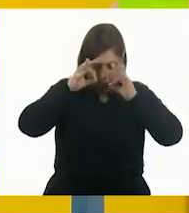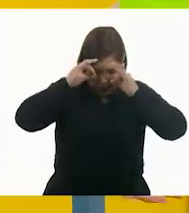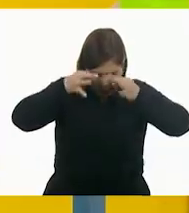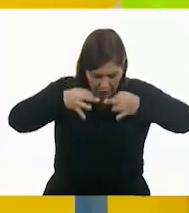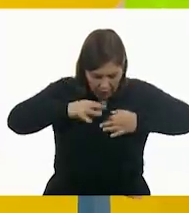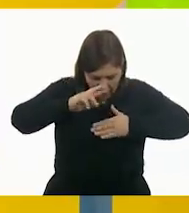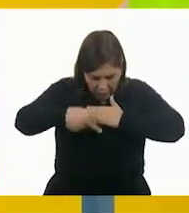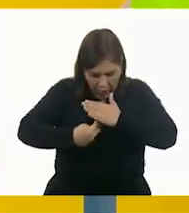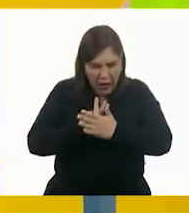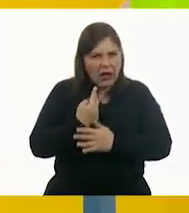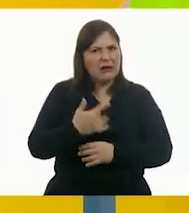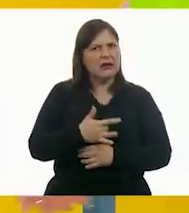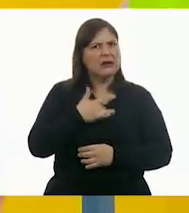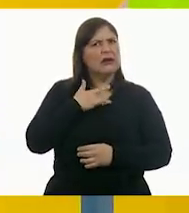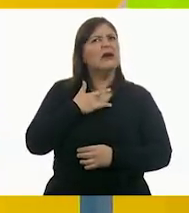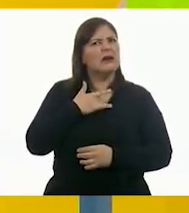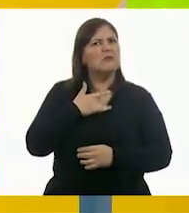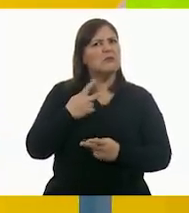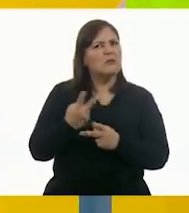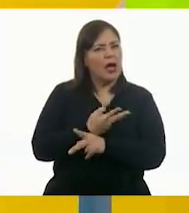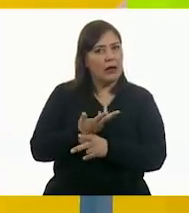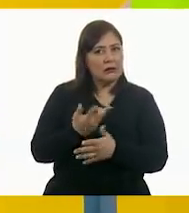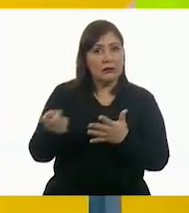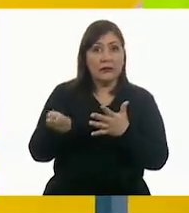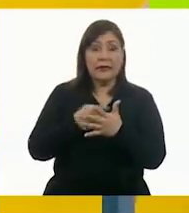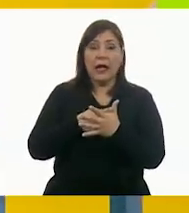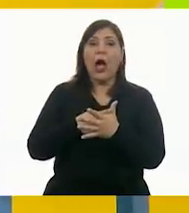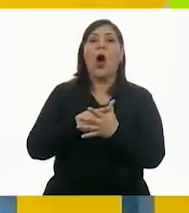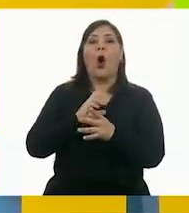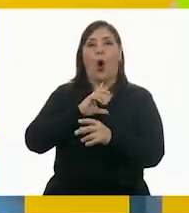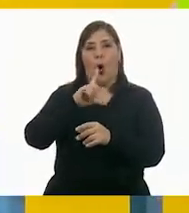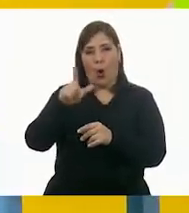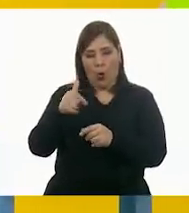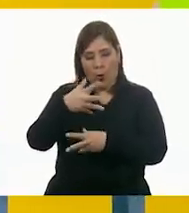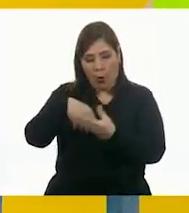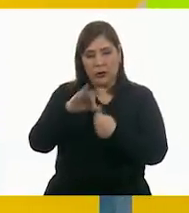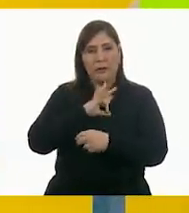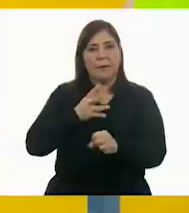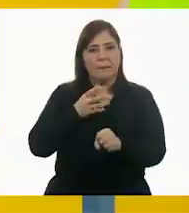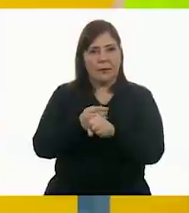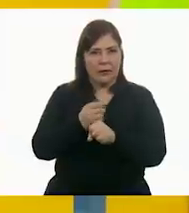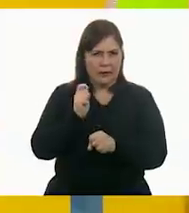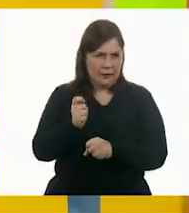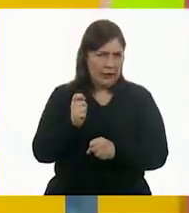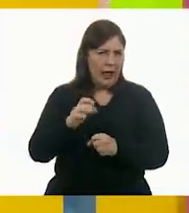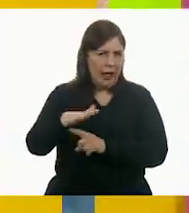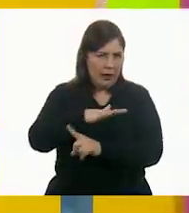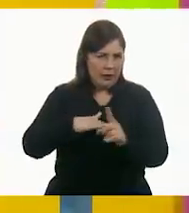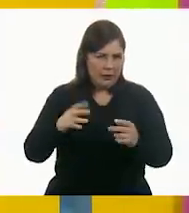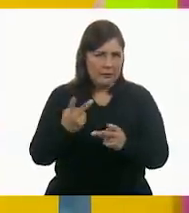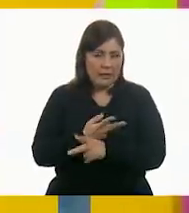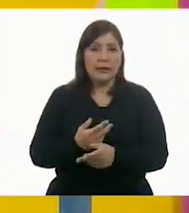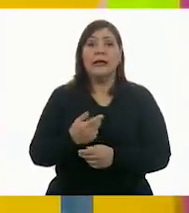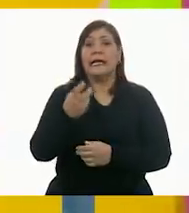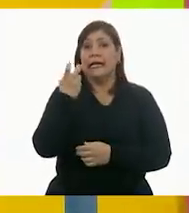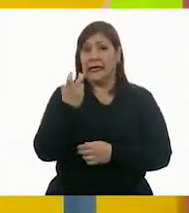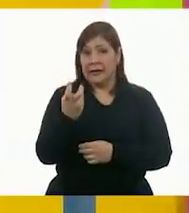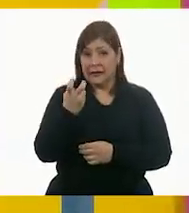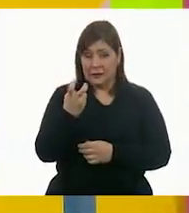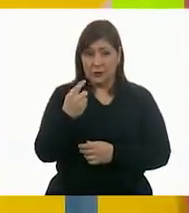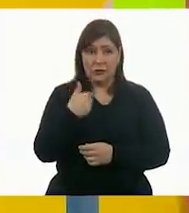darnos cuenta de qué está pasando y retomamos. Y para esto, Mariana, uh-huh, también quiero